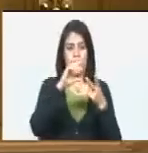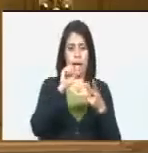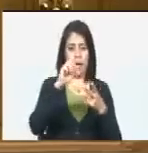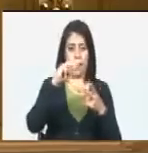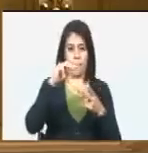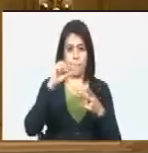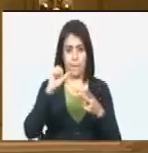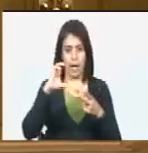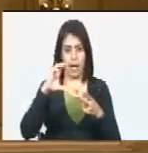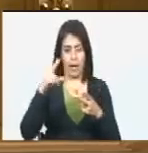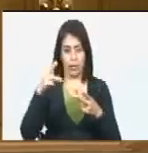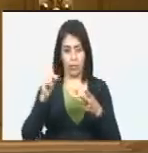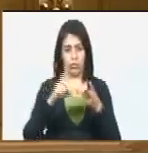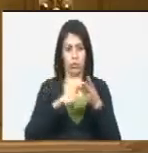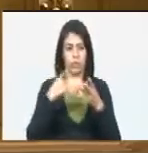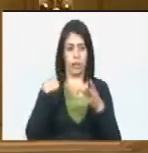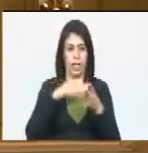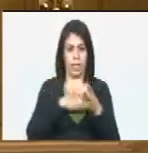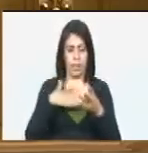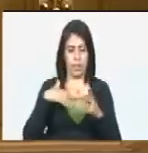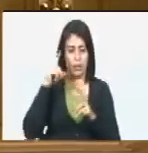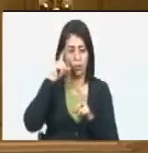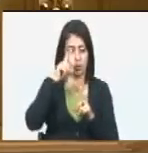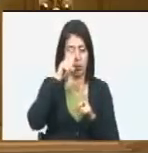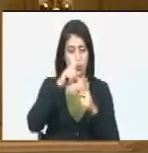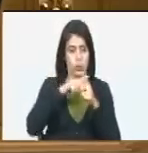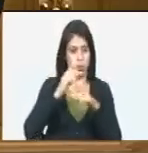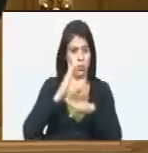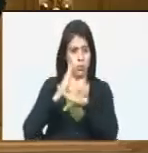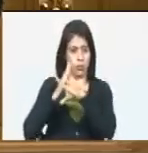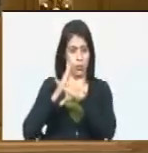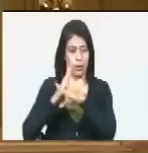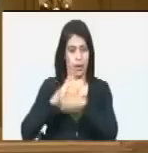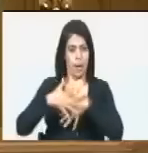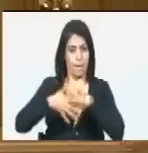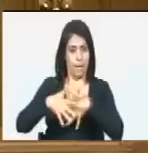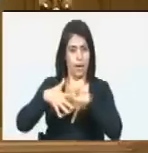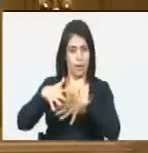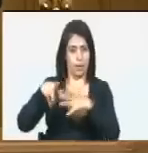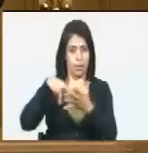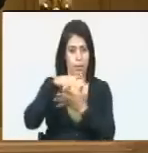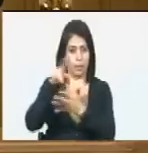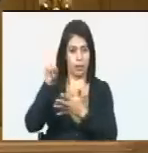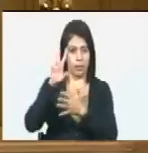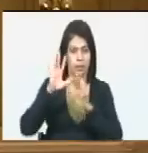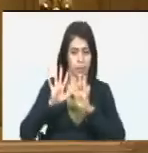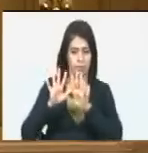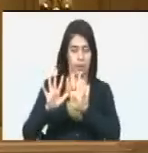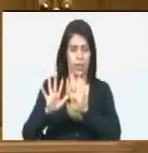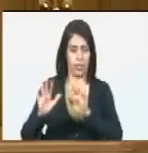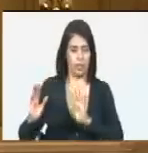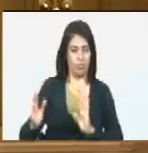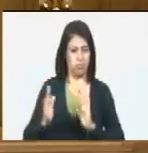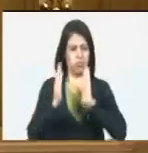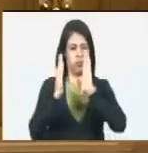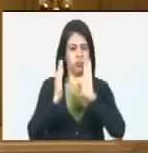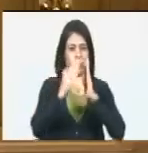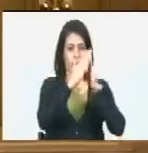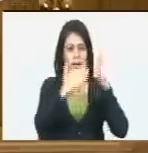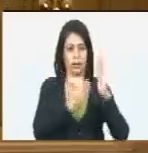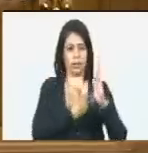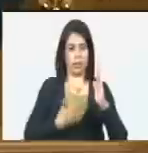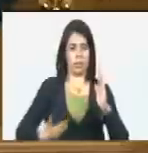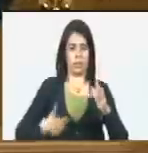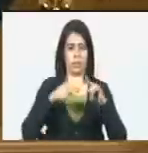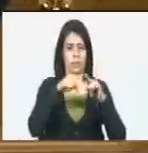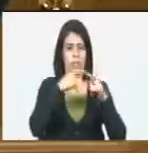que tenía la instrucción de frenar la marcha en la Plaza Venezuela para evitar una confrontación en Miraflores. Y